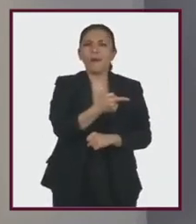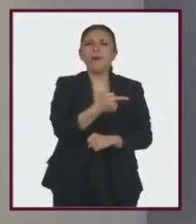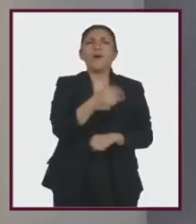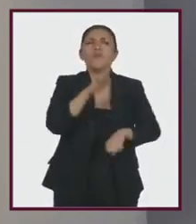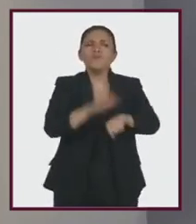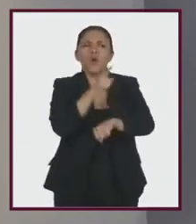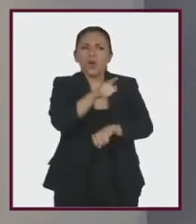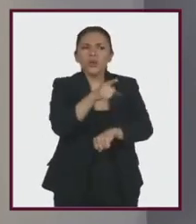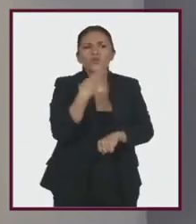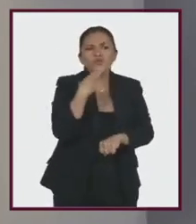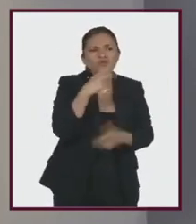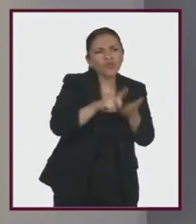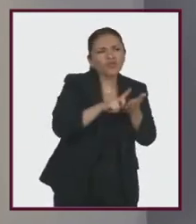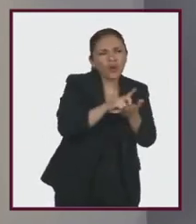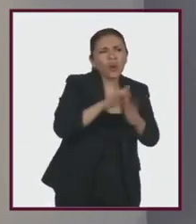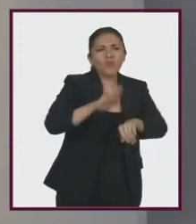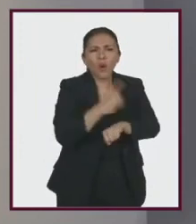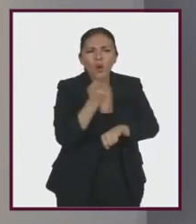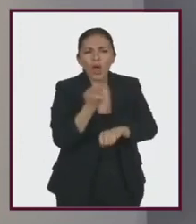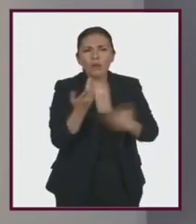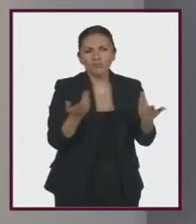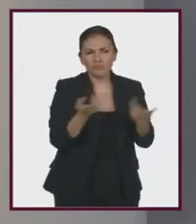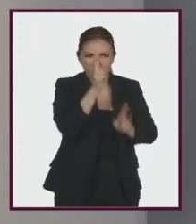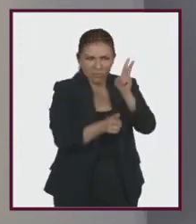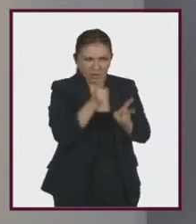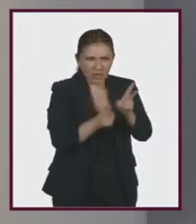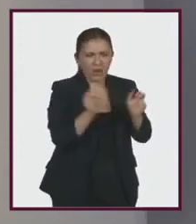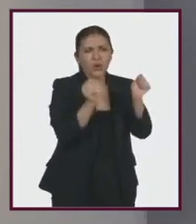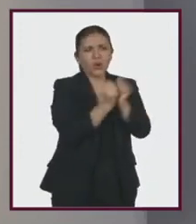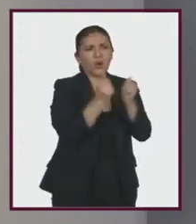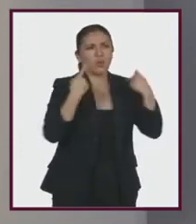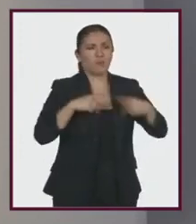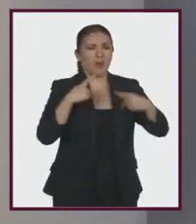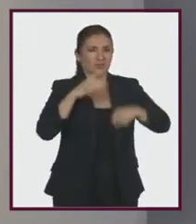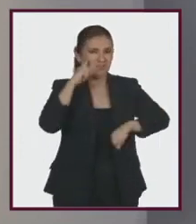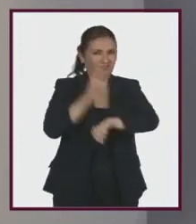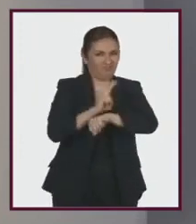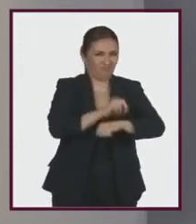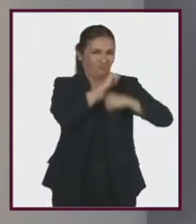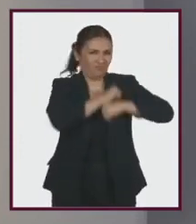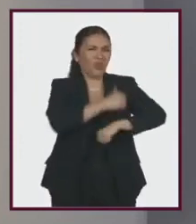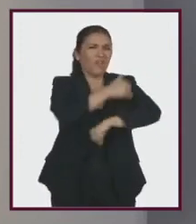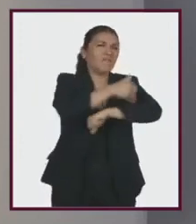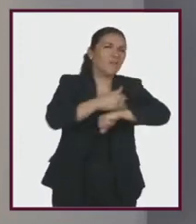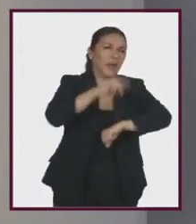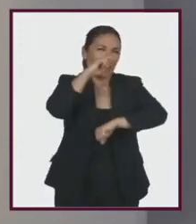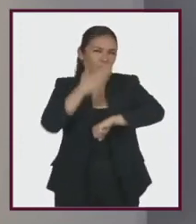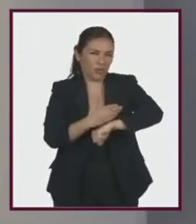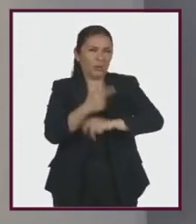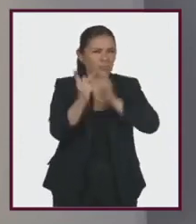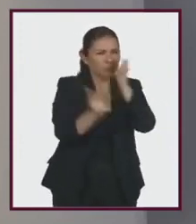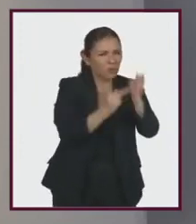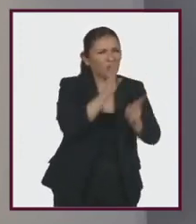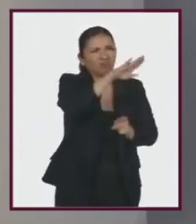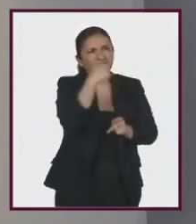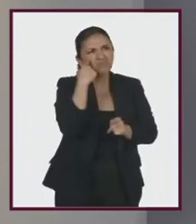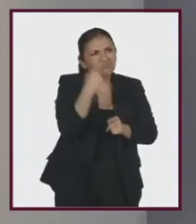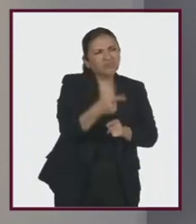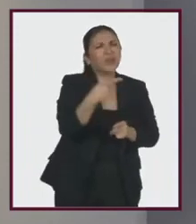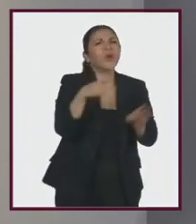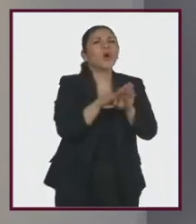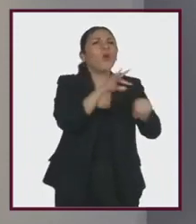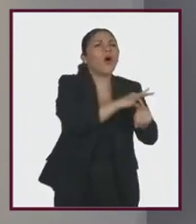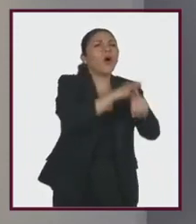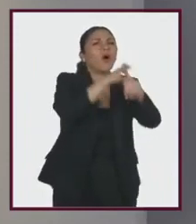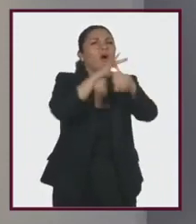a consumir, probablemente hablar justamente con los cuidadores o con los familiares responsables para poder llevar a